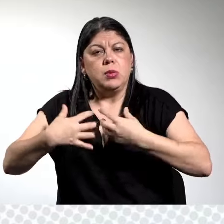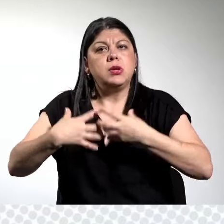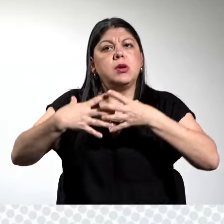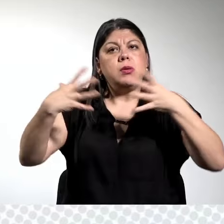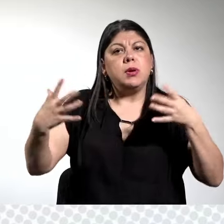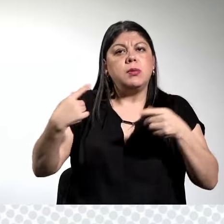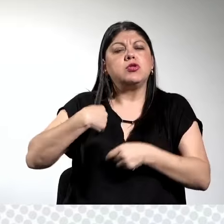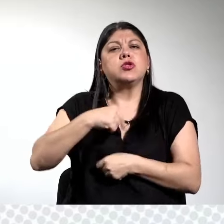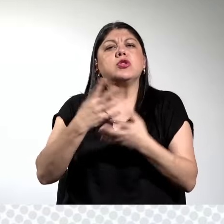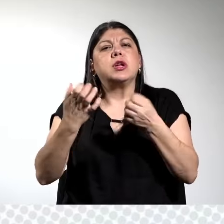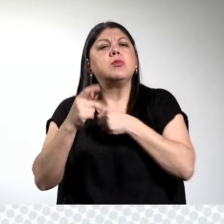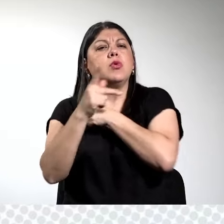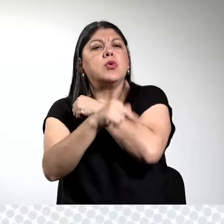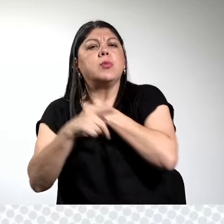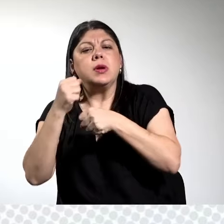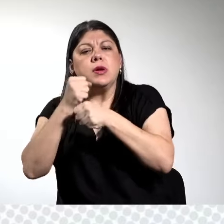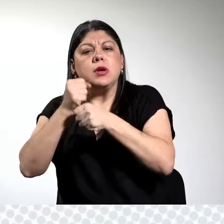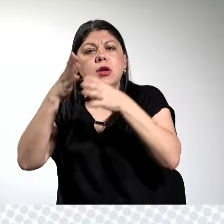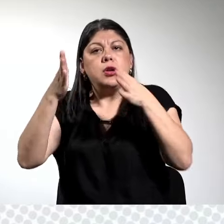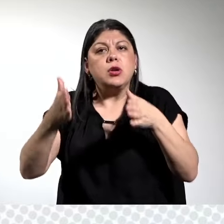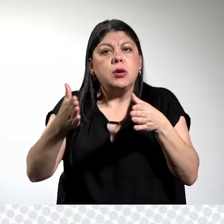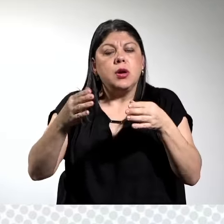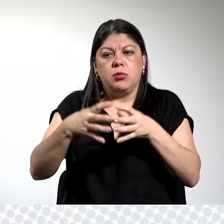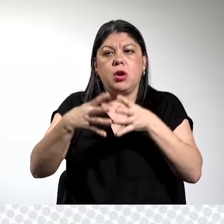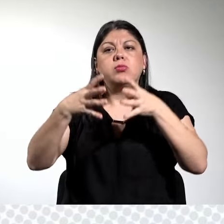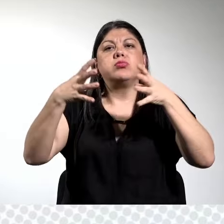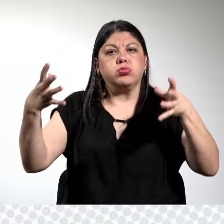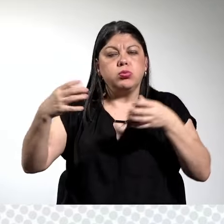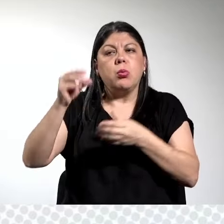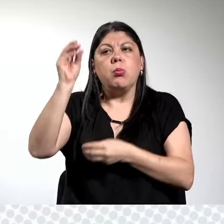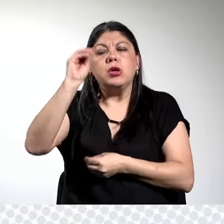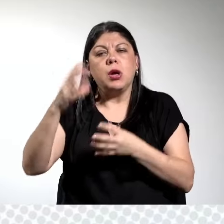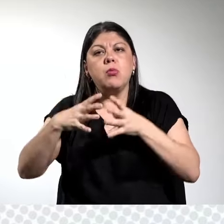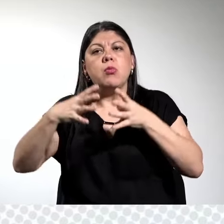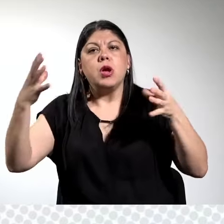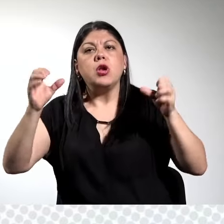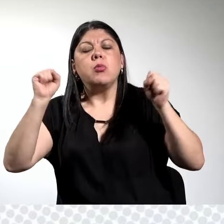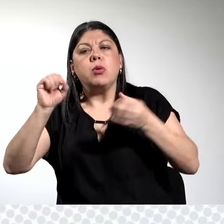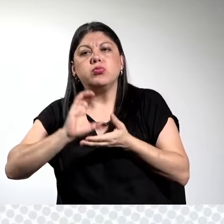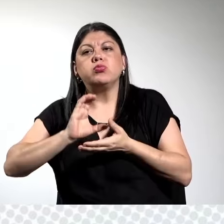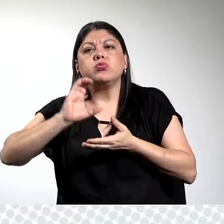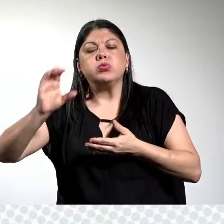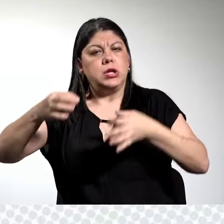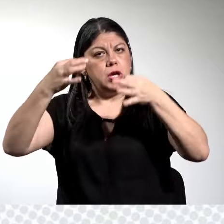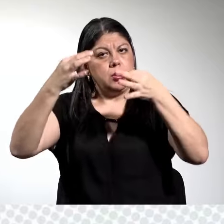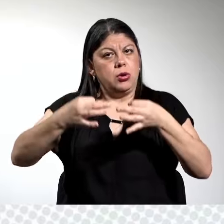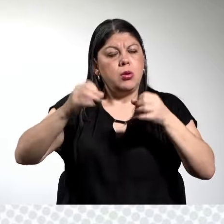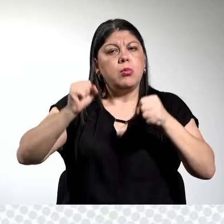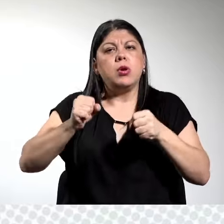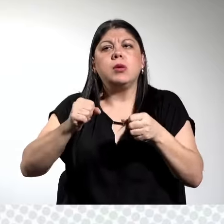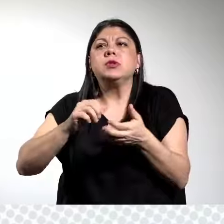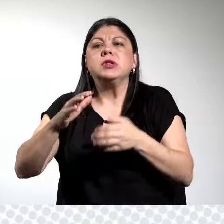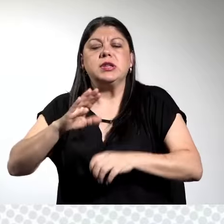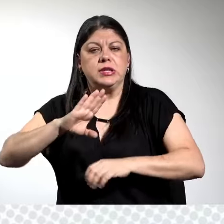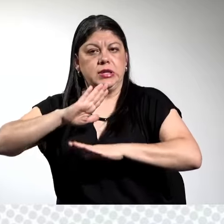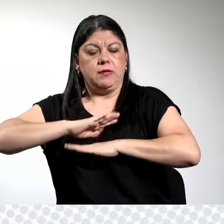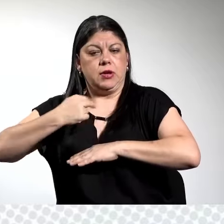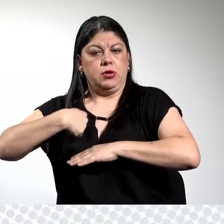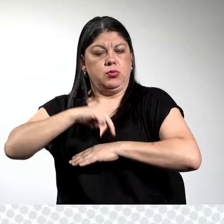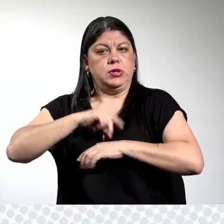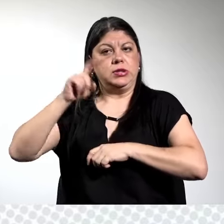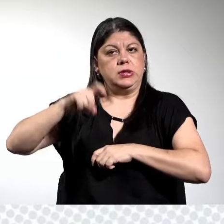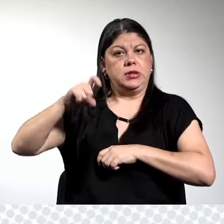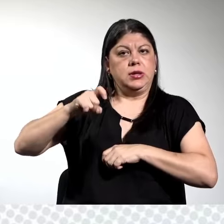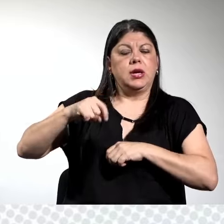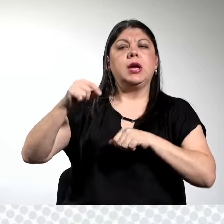es un país donde las personas trabajadoras, que somos la inmensa mayoría, podamos tener un salario digno, podamos suplir las necesidades y sobre todo podamos